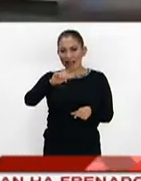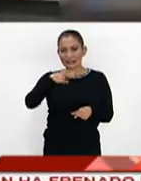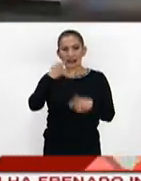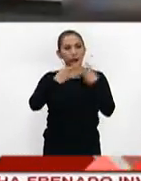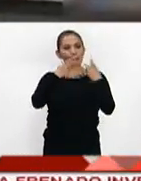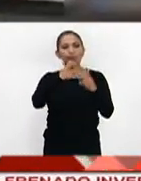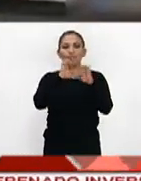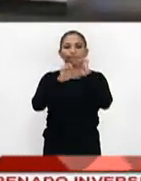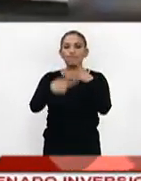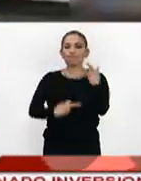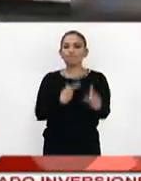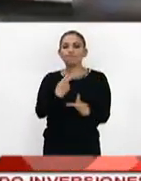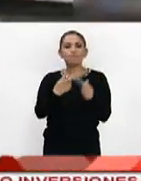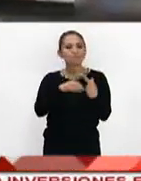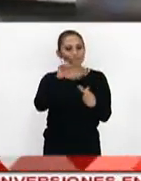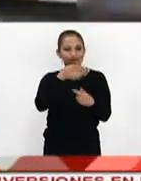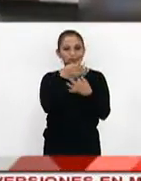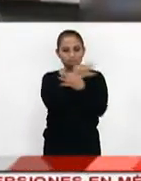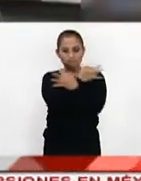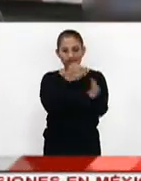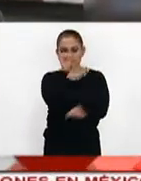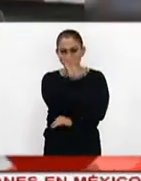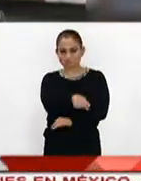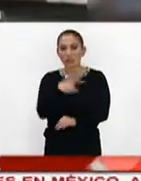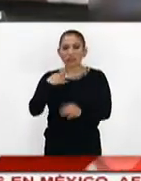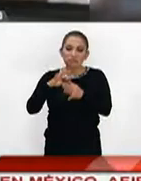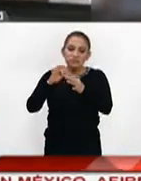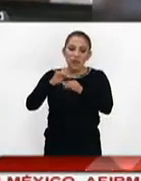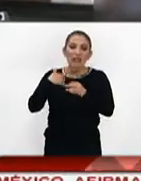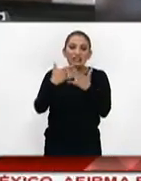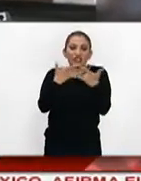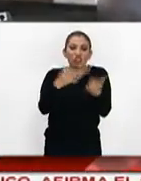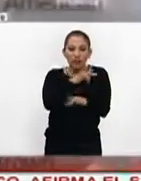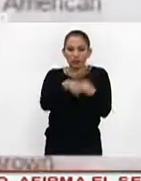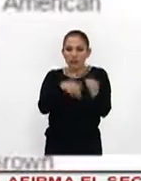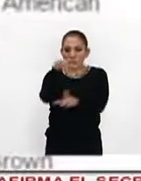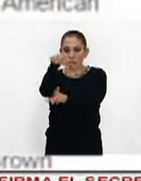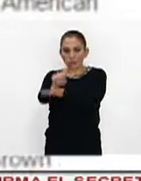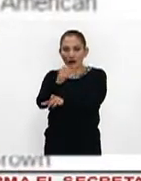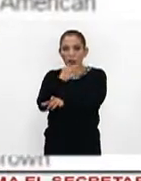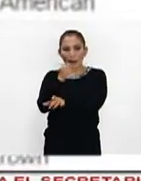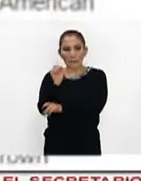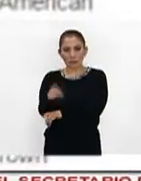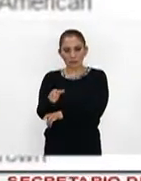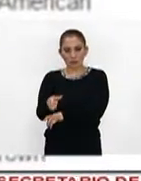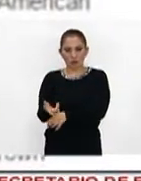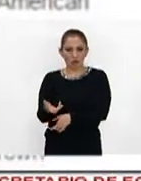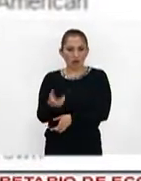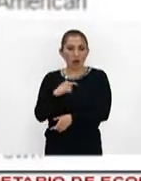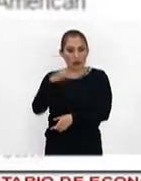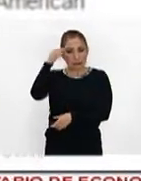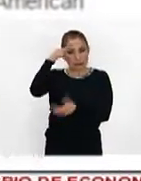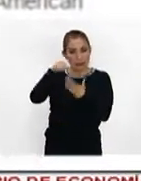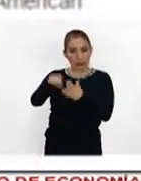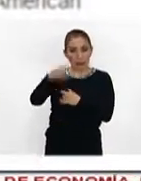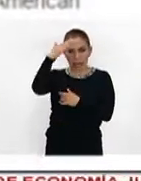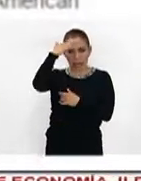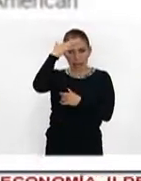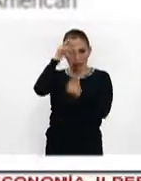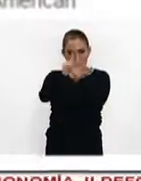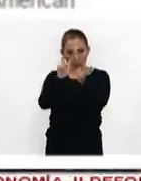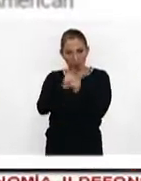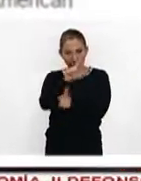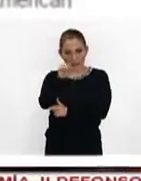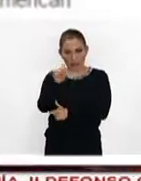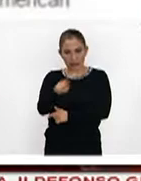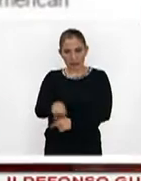de prensa donde va a dar a conocer, por supuesto, los detalles de la captura de este, a quien se considera líder